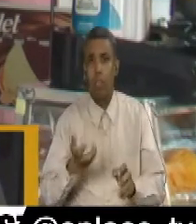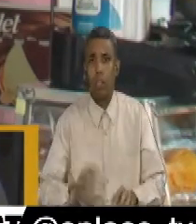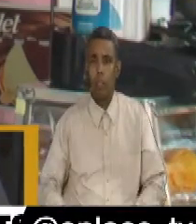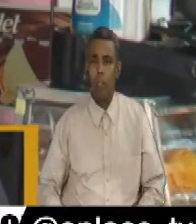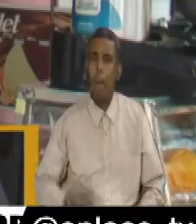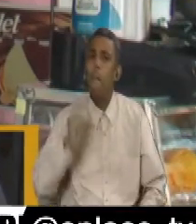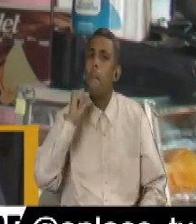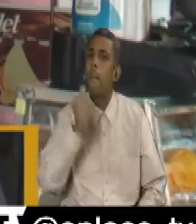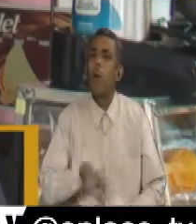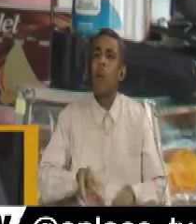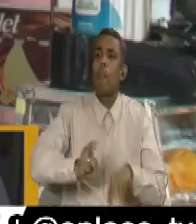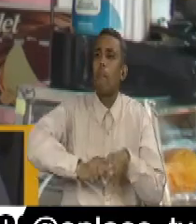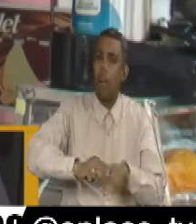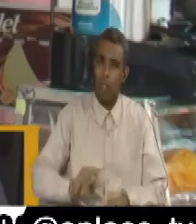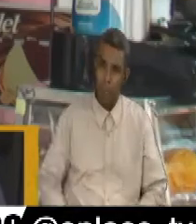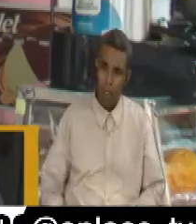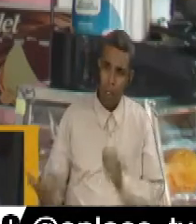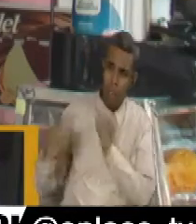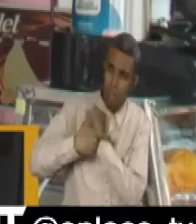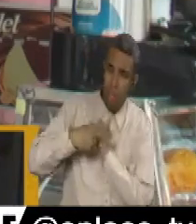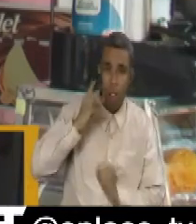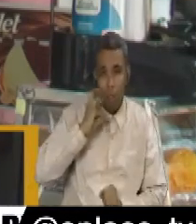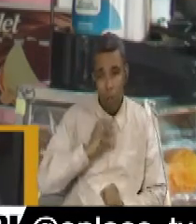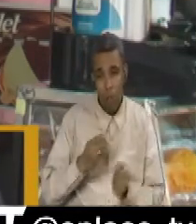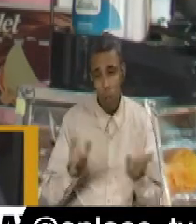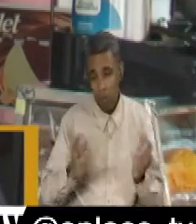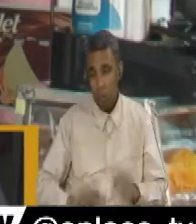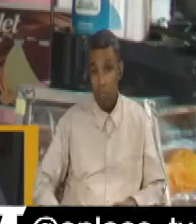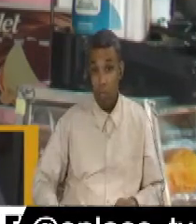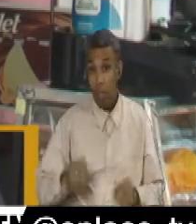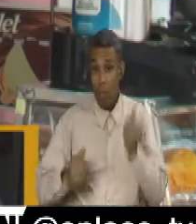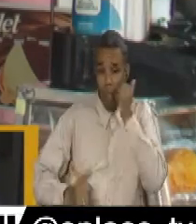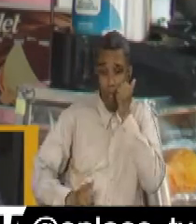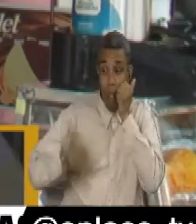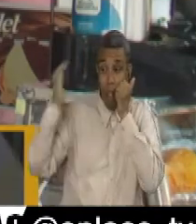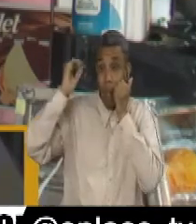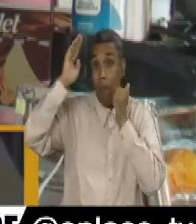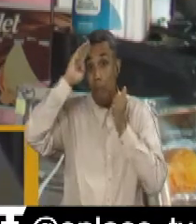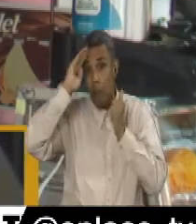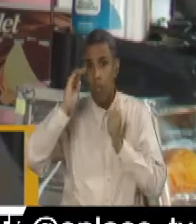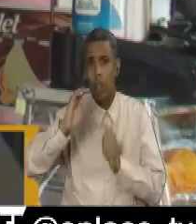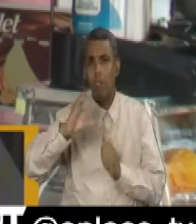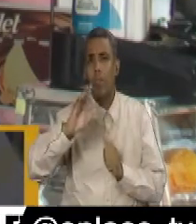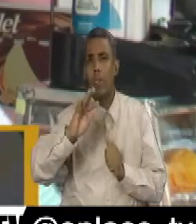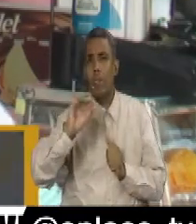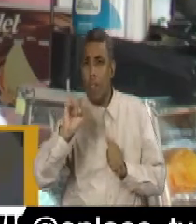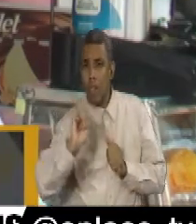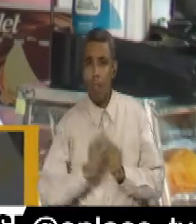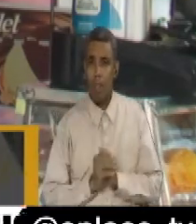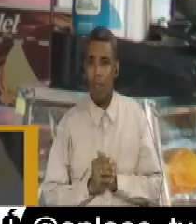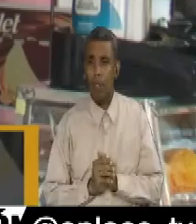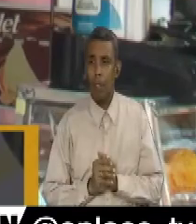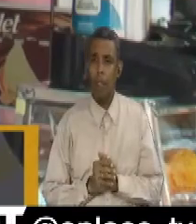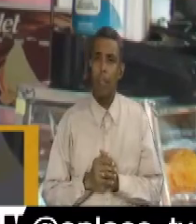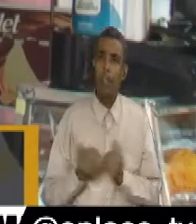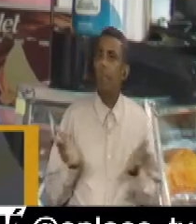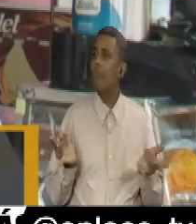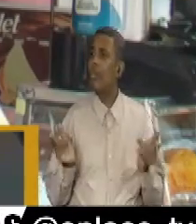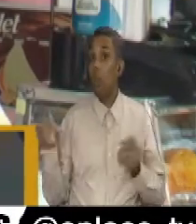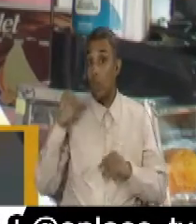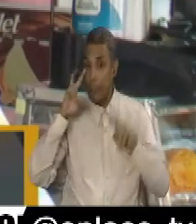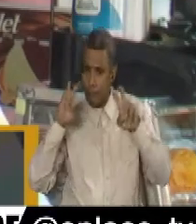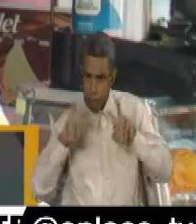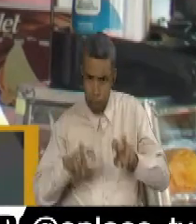llamó al cuadrante, vino por el cuadrante, no llegó el CTI, tocó cerrar y vámonos porque no llegó el CTI, que es el